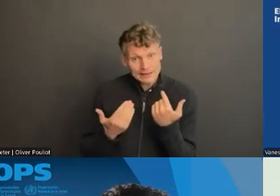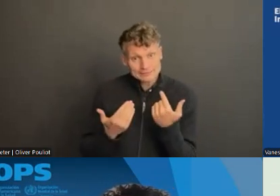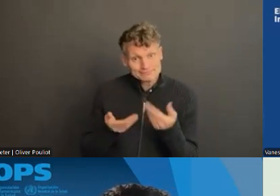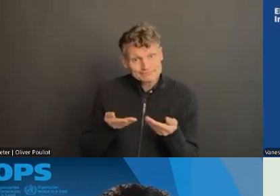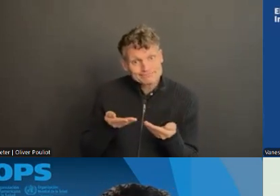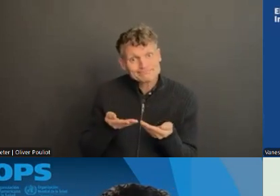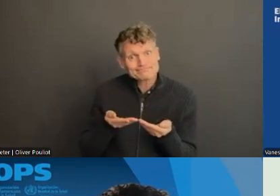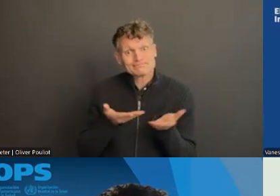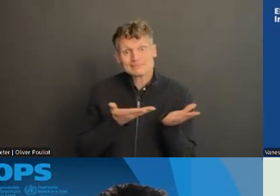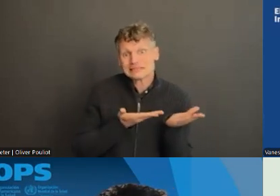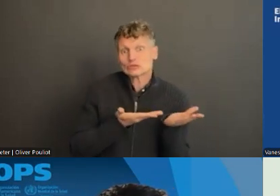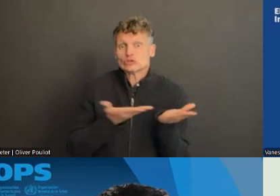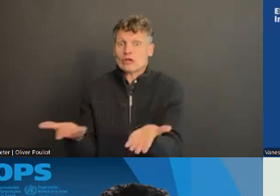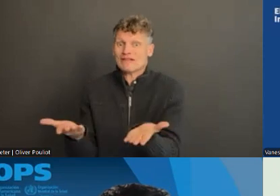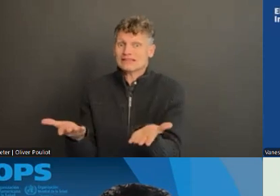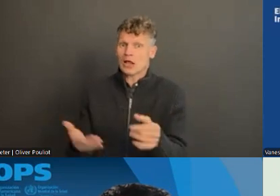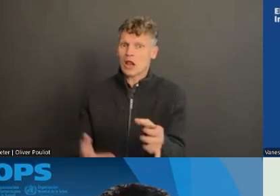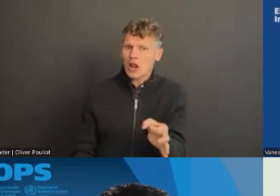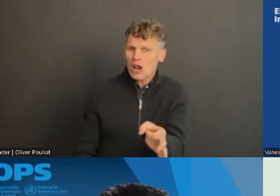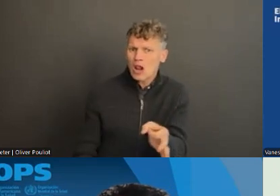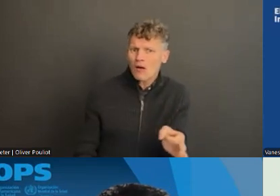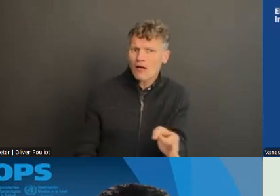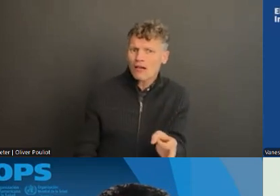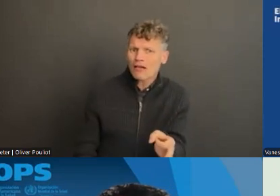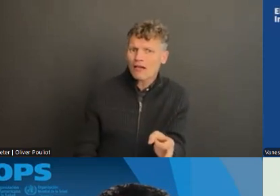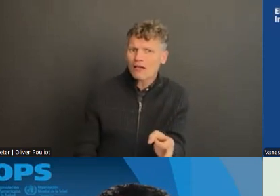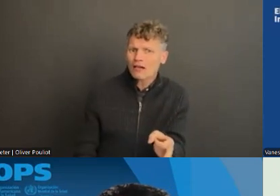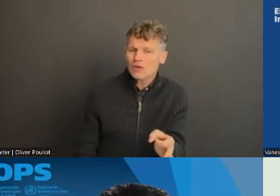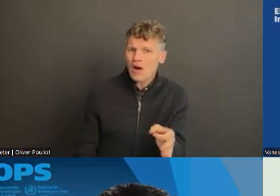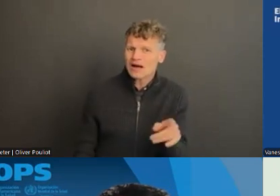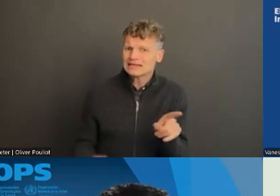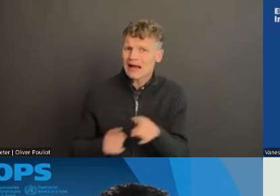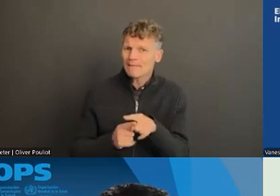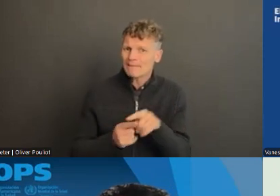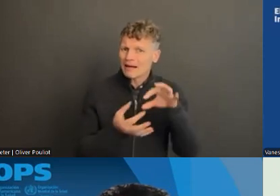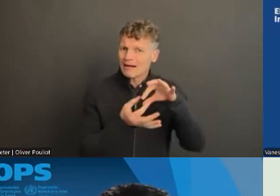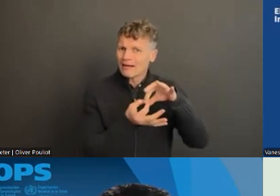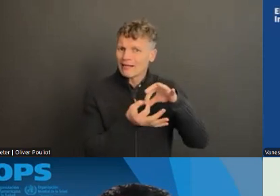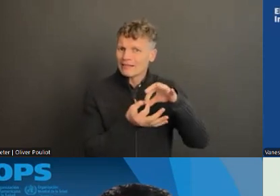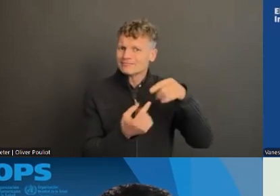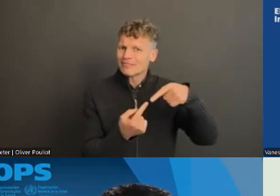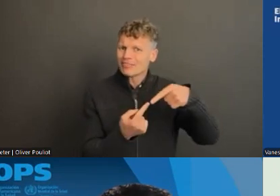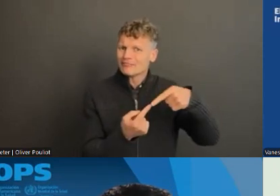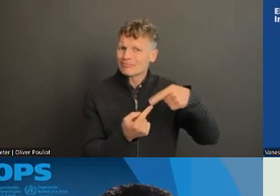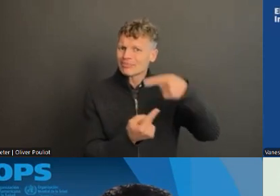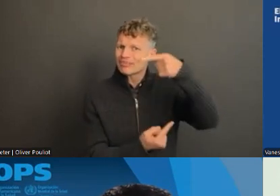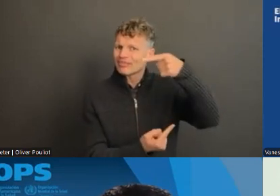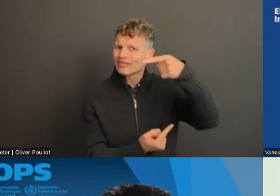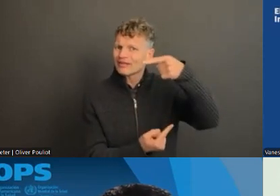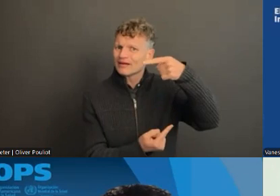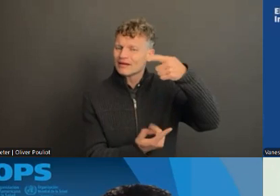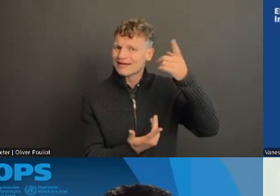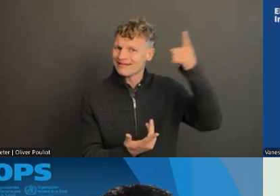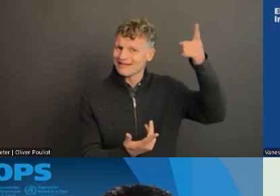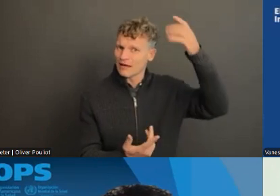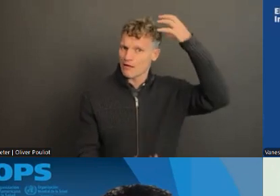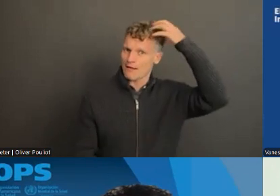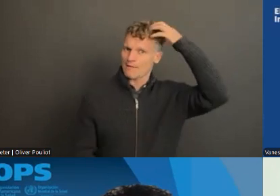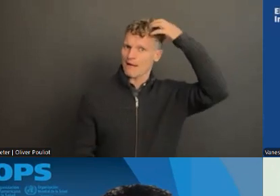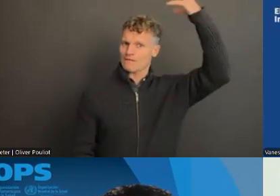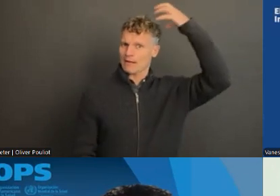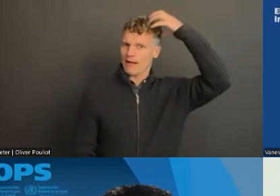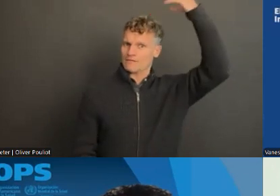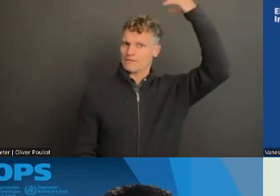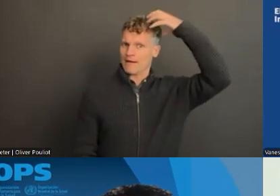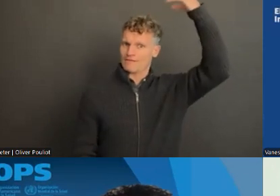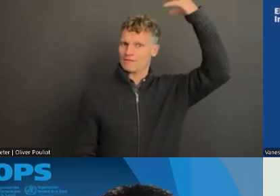a nivel local. Así que sin la participación de las autoridades subnacionales, y no les